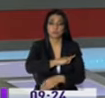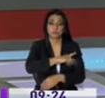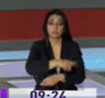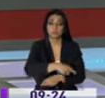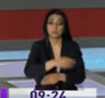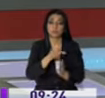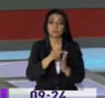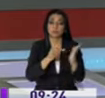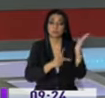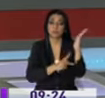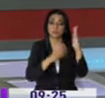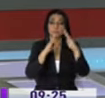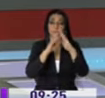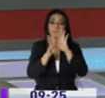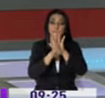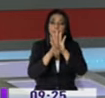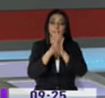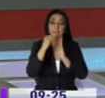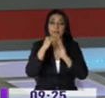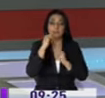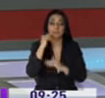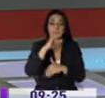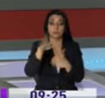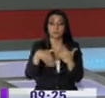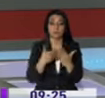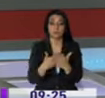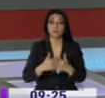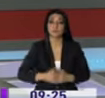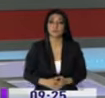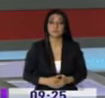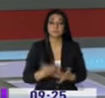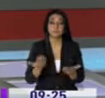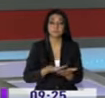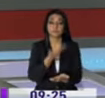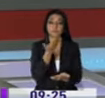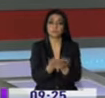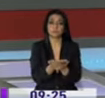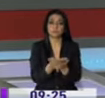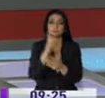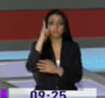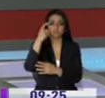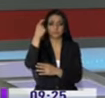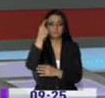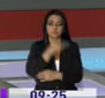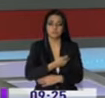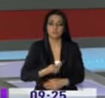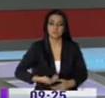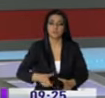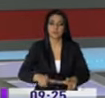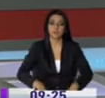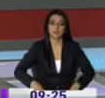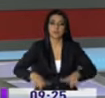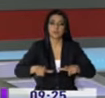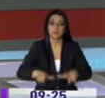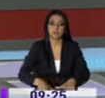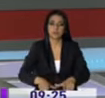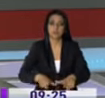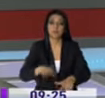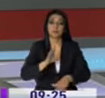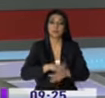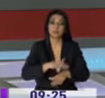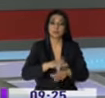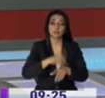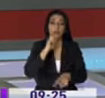país al programa de vivienda Casa para Todos. Esto es una propuesta que lleva adelante el presidente Lenín Moreno. Mediante la suscripción